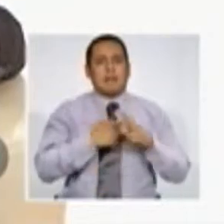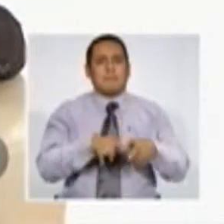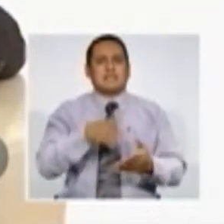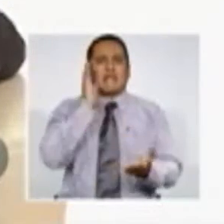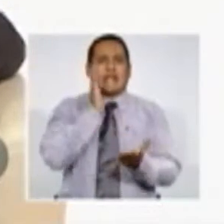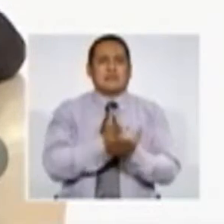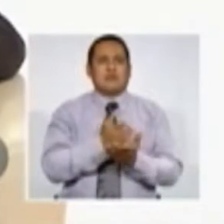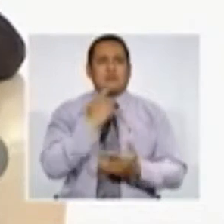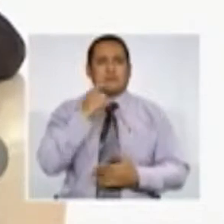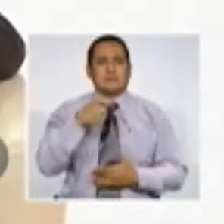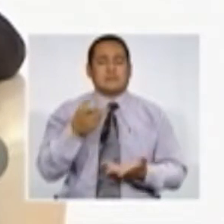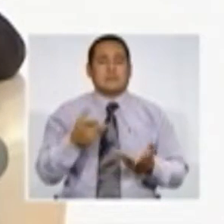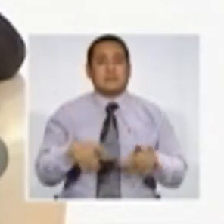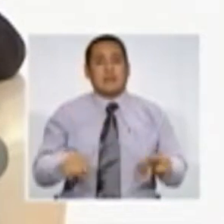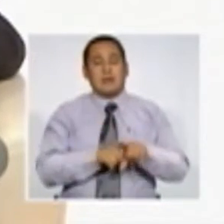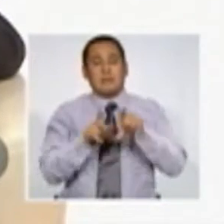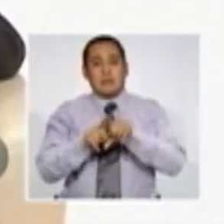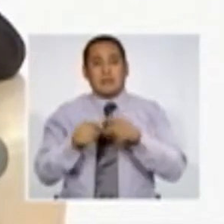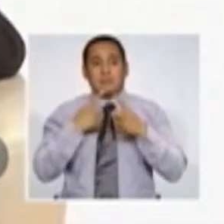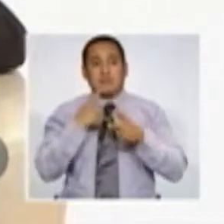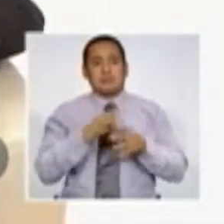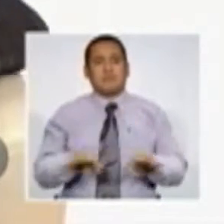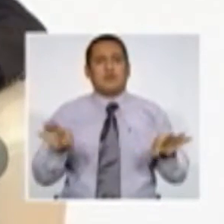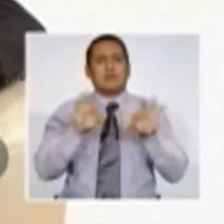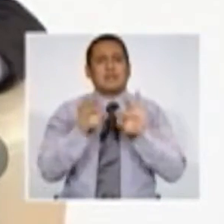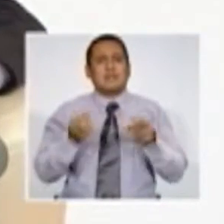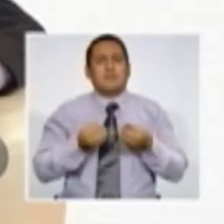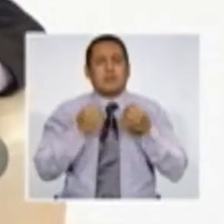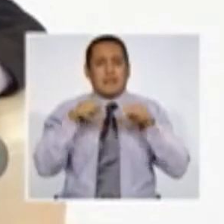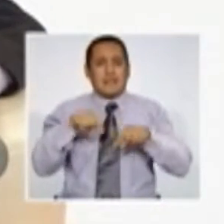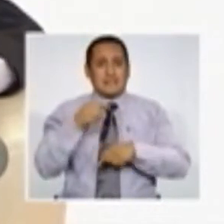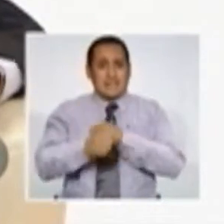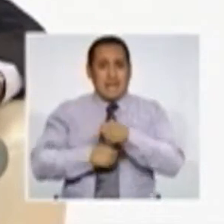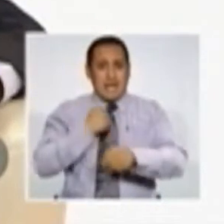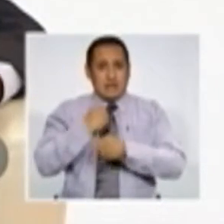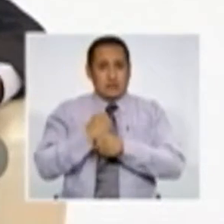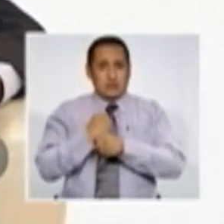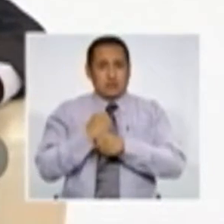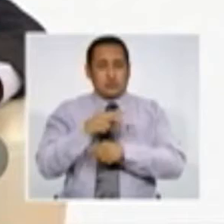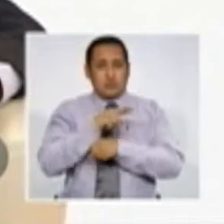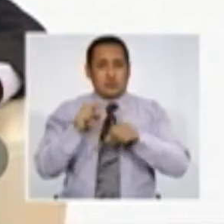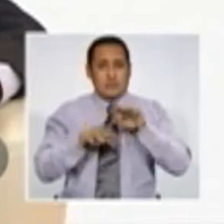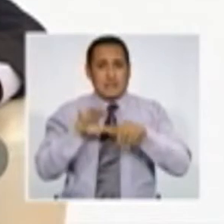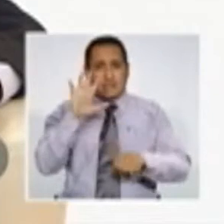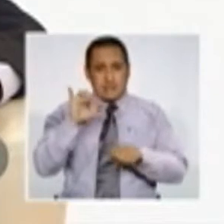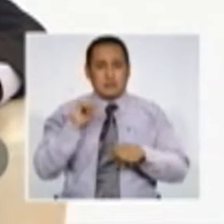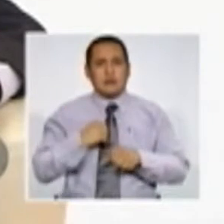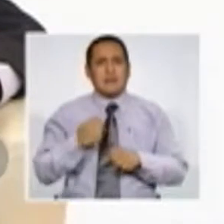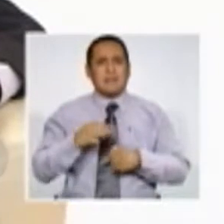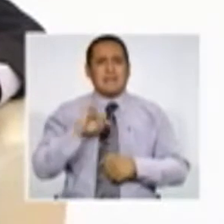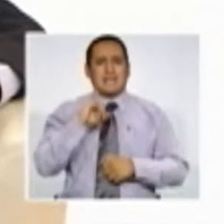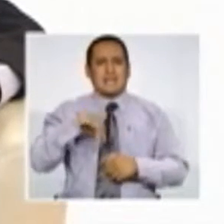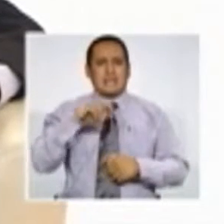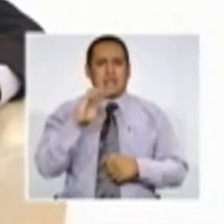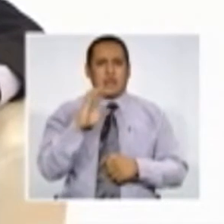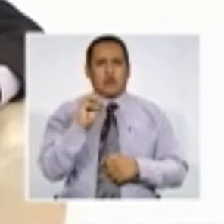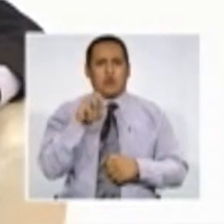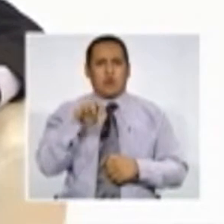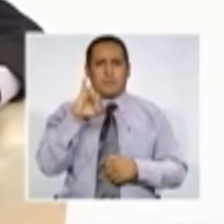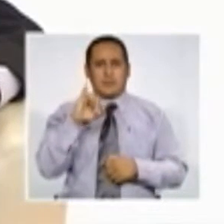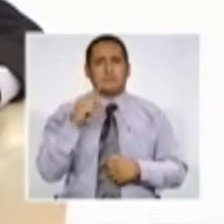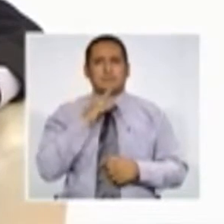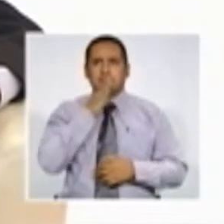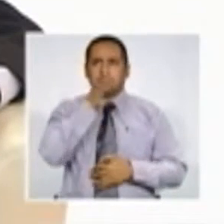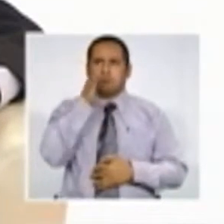serlo, proceder a las sanciones correspondientes. Entonces, es importante porque este año el INDECOPI está visitando 1.500